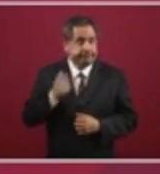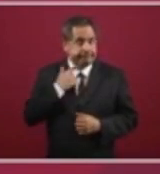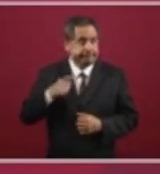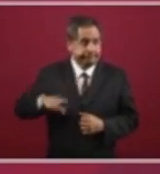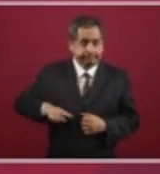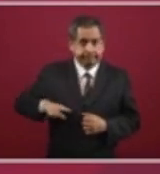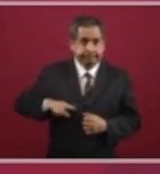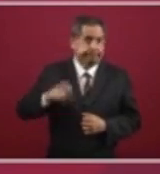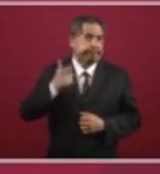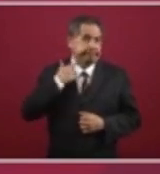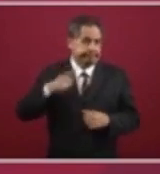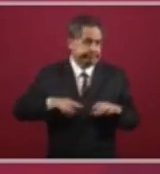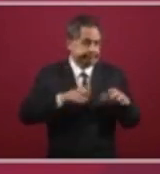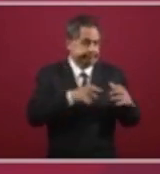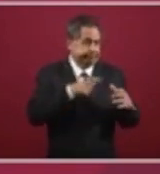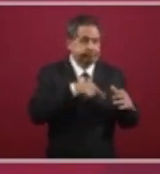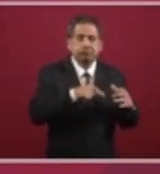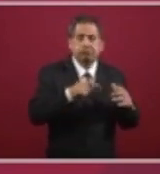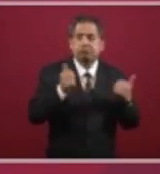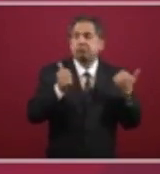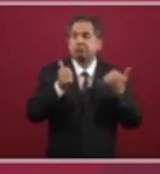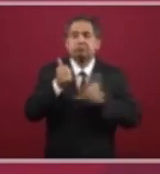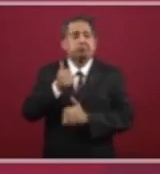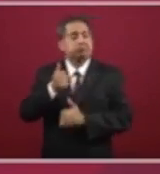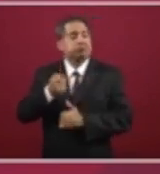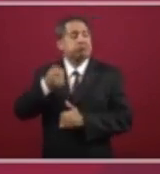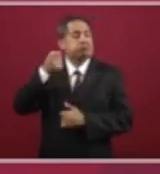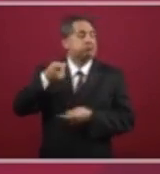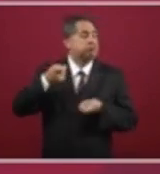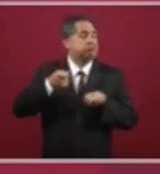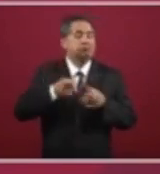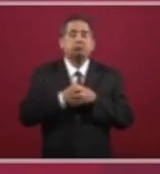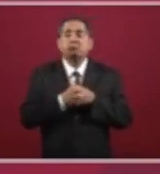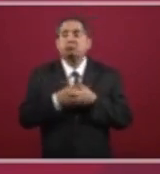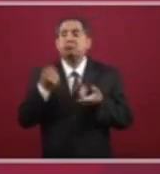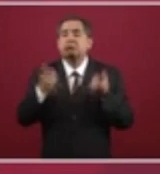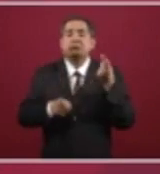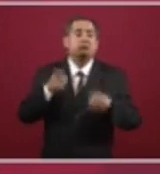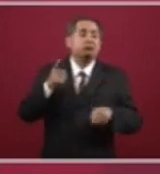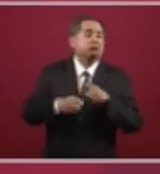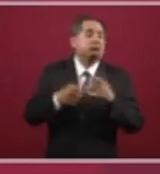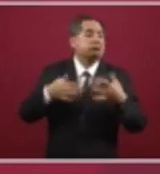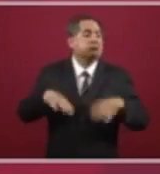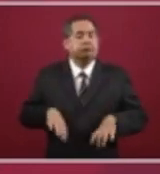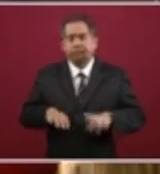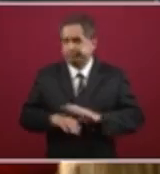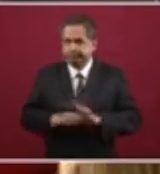estaba al servicio de una minoría, rapaz,